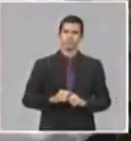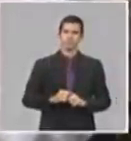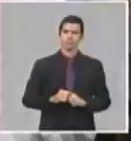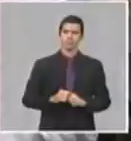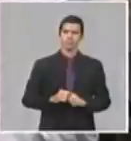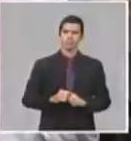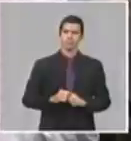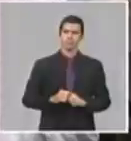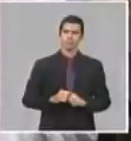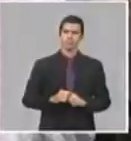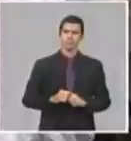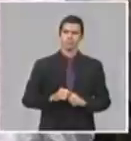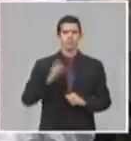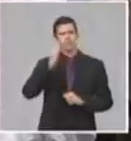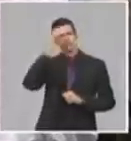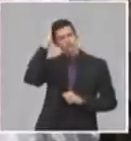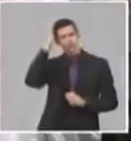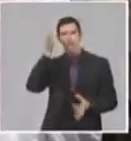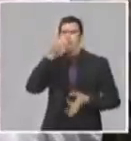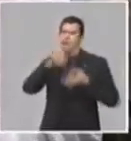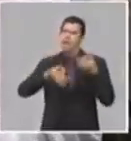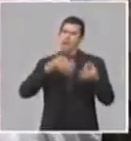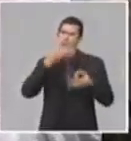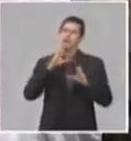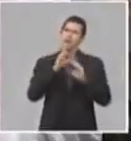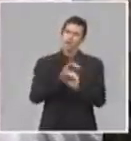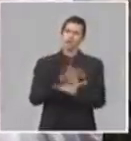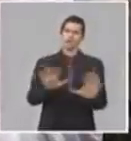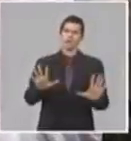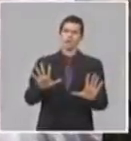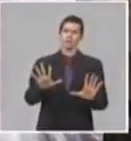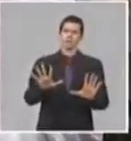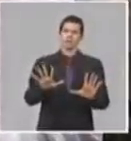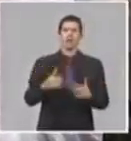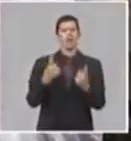son muy claras, son muy directas, todas las podemos entender perfectamente.